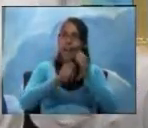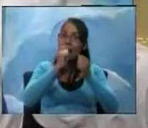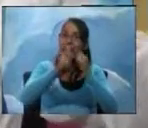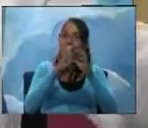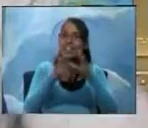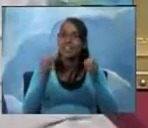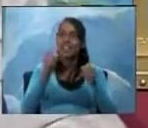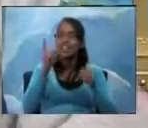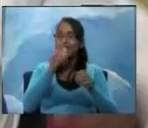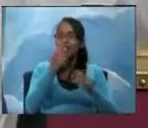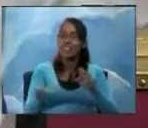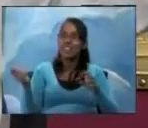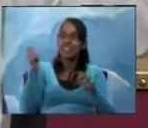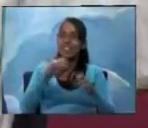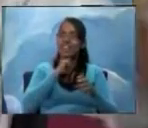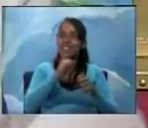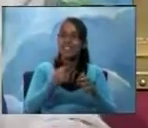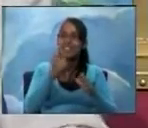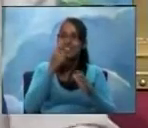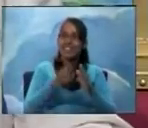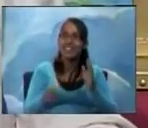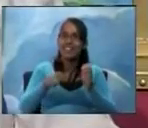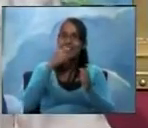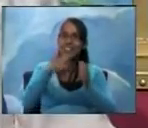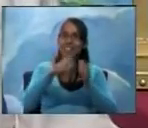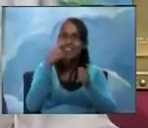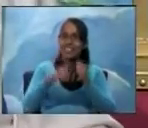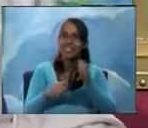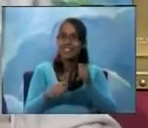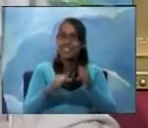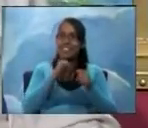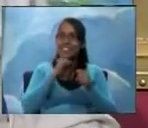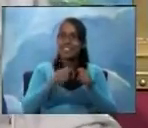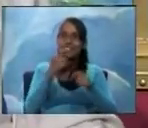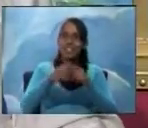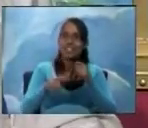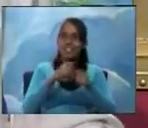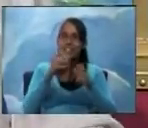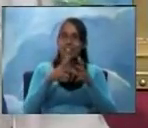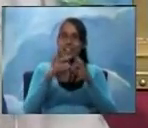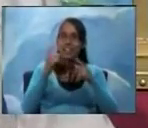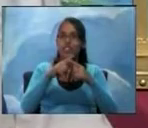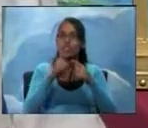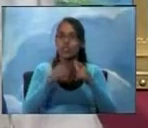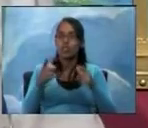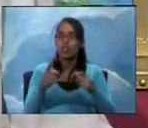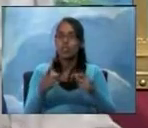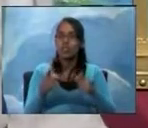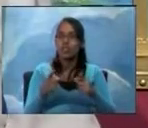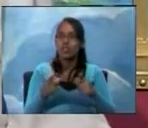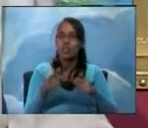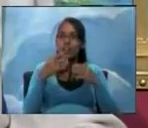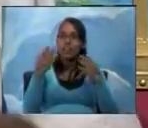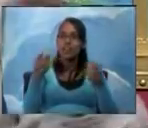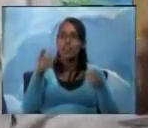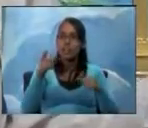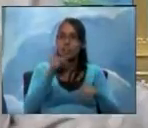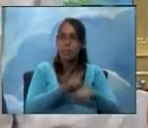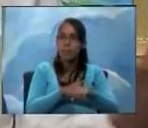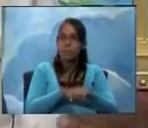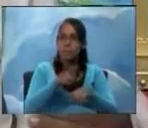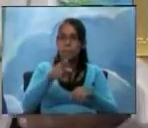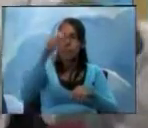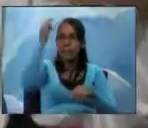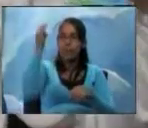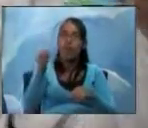charrasca, agarró la charrasca y le iba a dar un charrascazo por la nuca. Y entonces resulta que usted creo